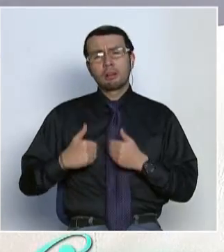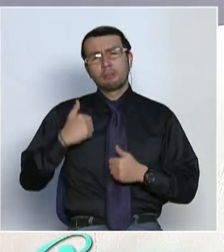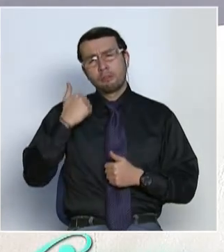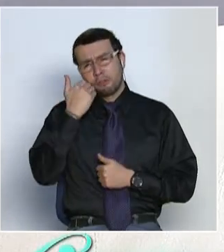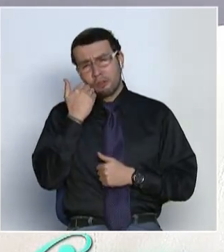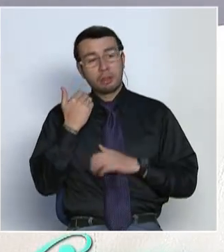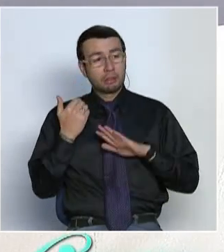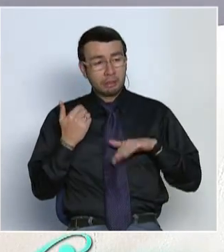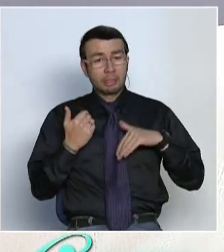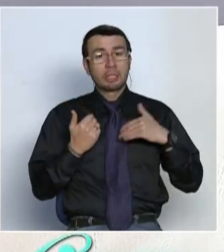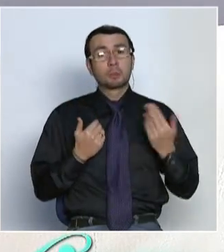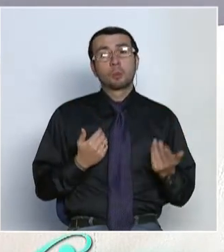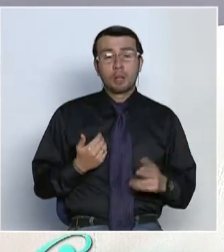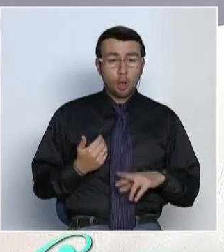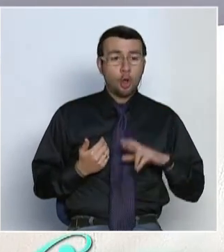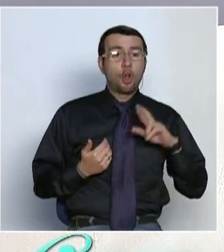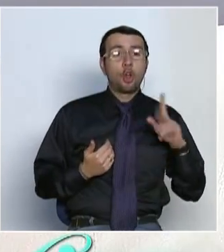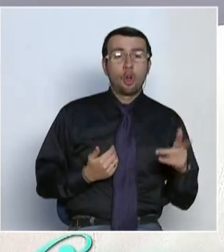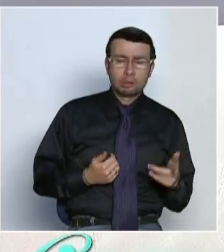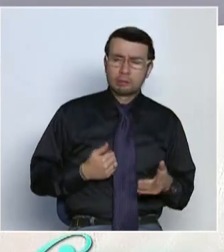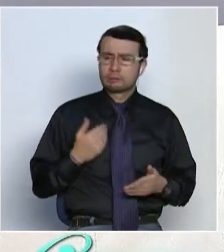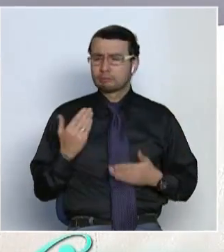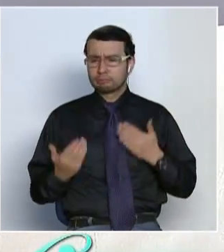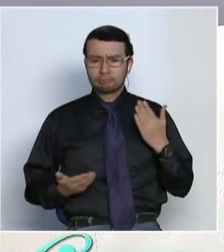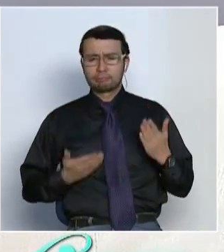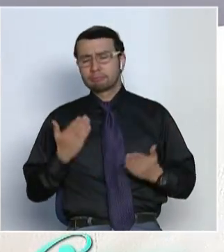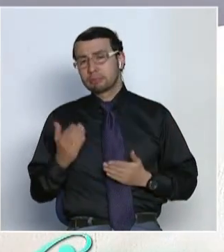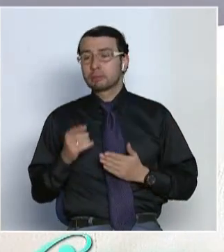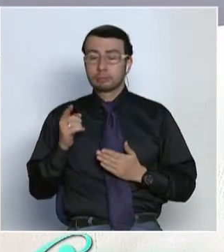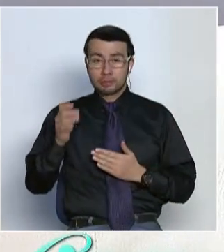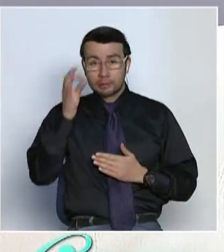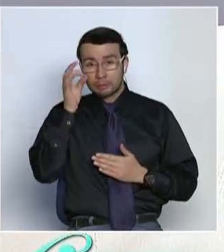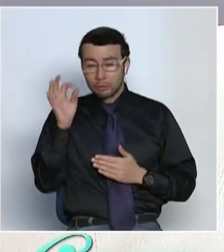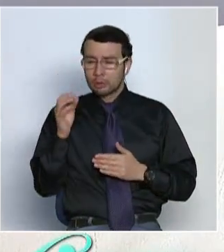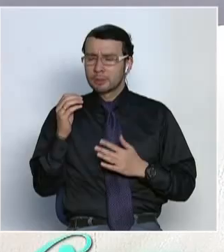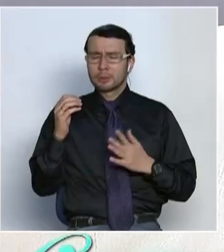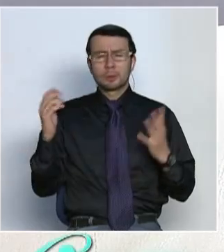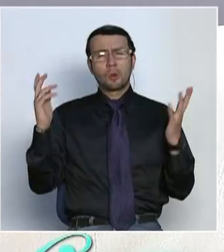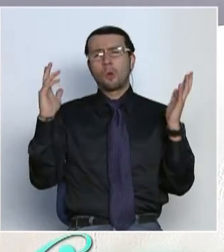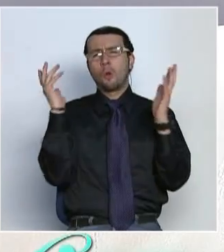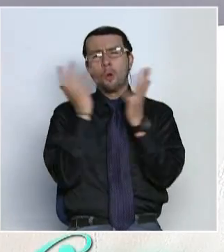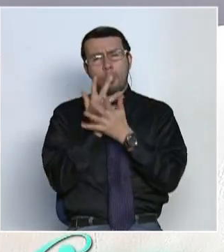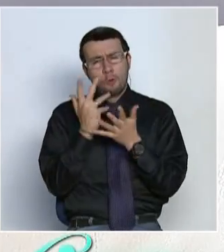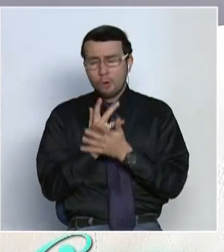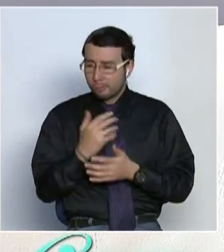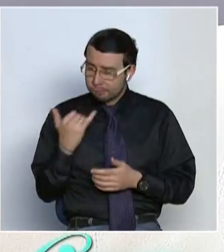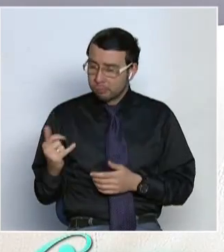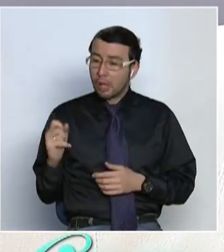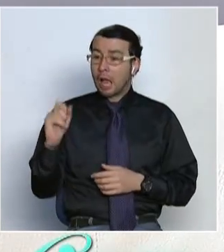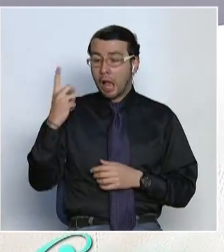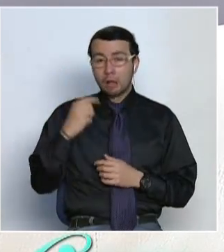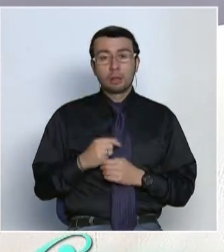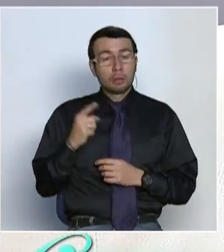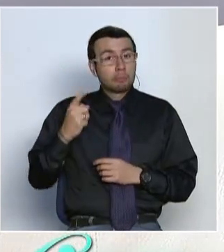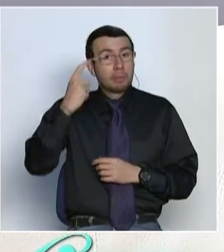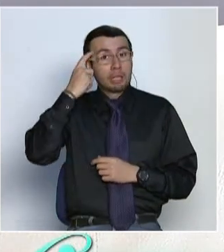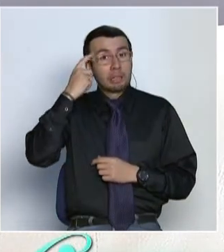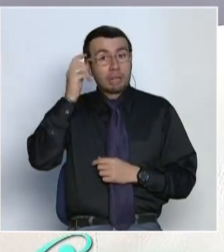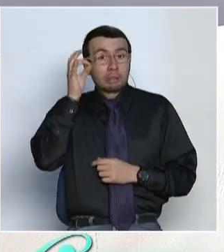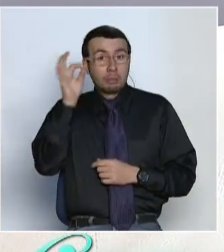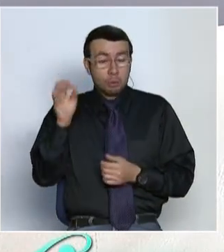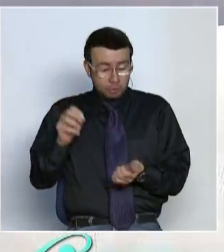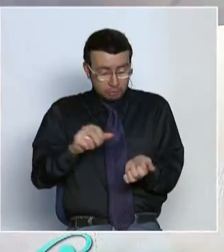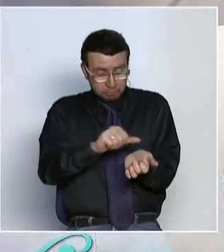otra, y seguramente eso lo puede a uno llevar a cierta confusión. Pensar uno que de pronto el túnel